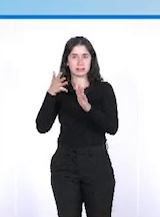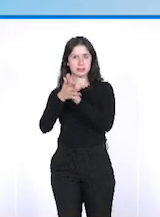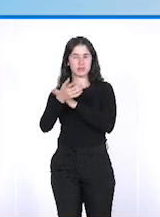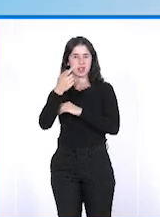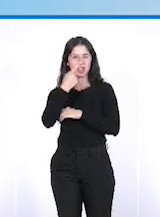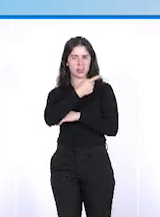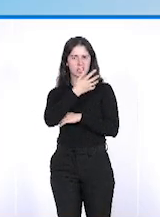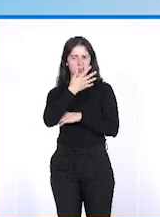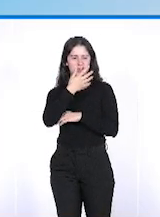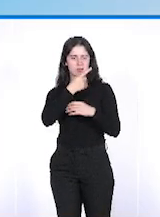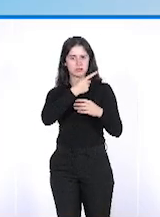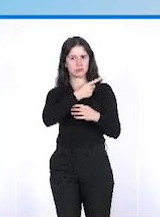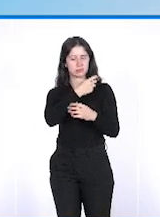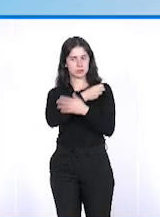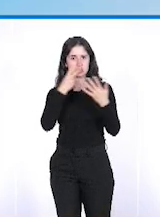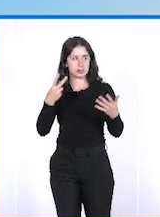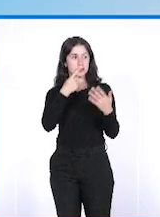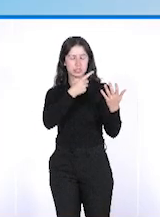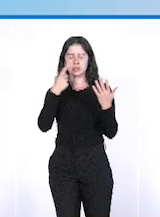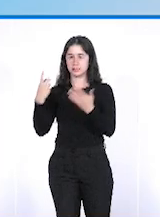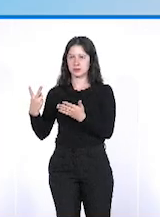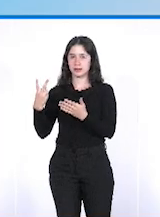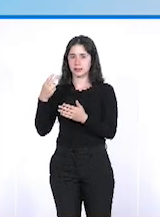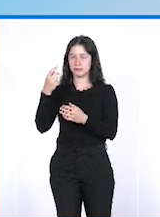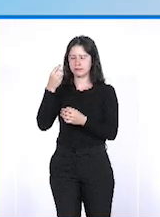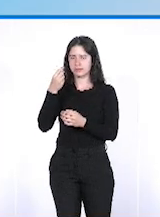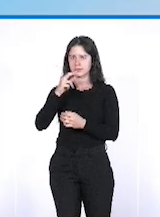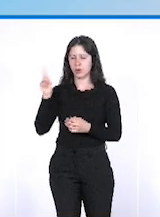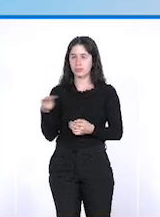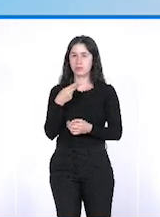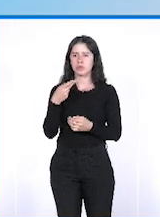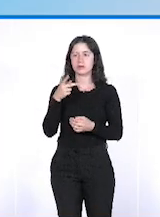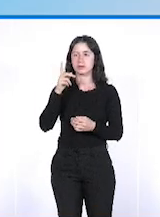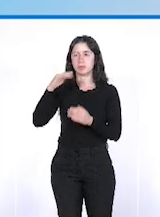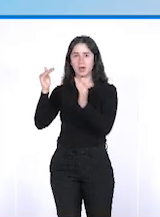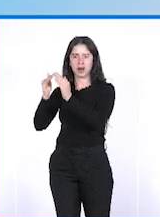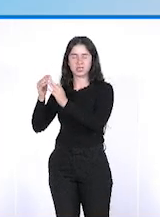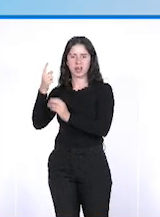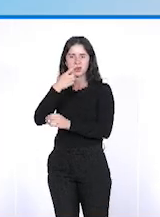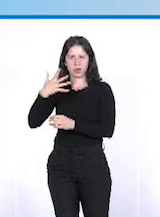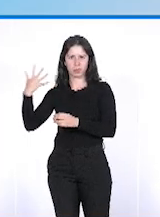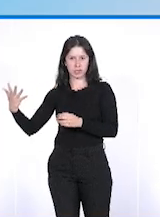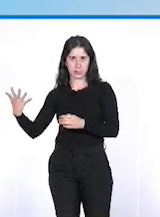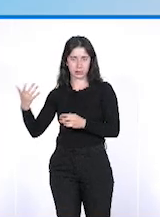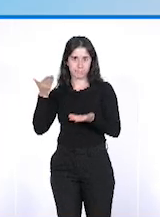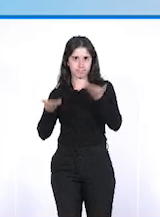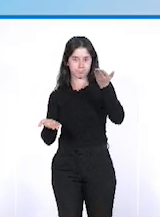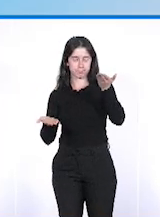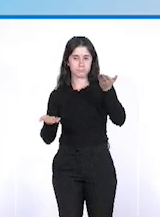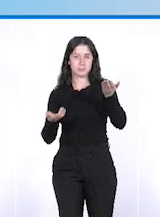167 Si estuvieran con los mismos ratios que esos y y en el vivienda es 155 Entonces es importante que es